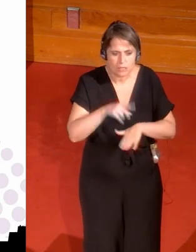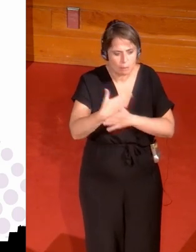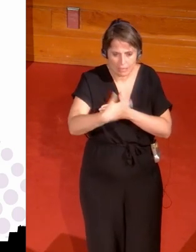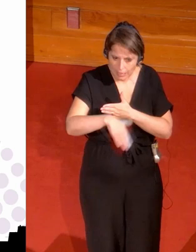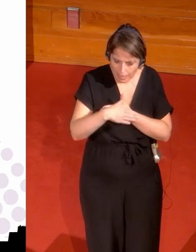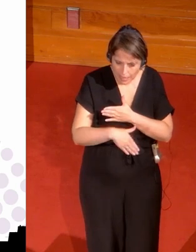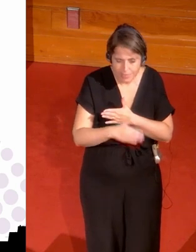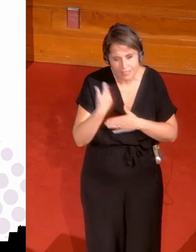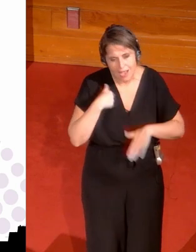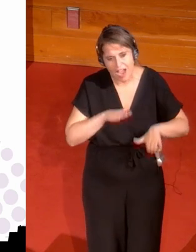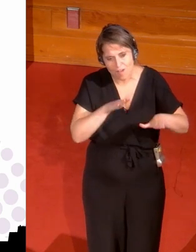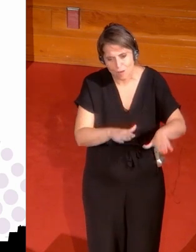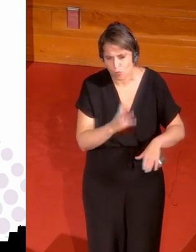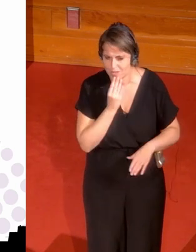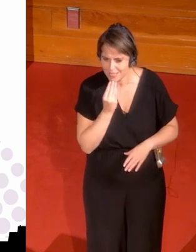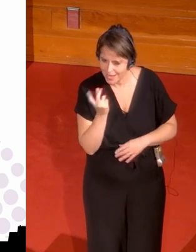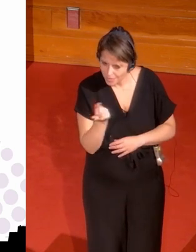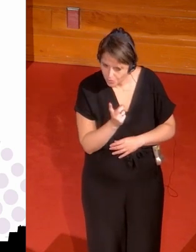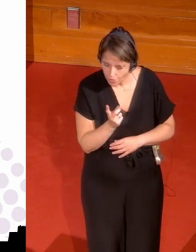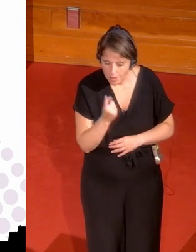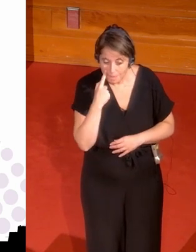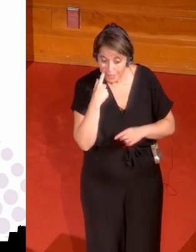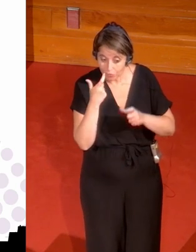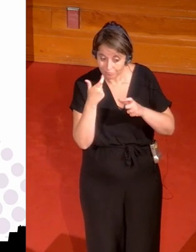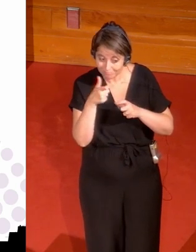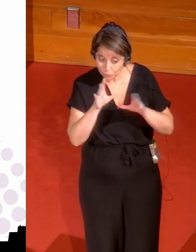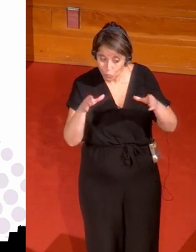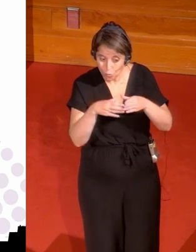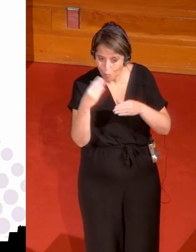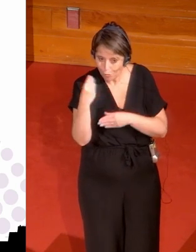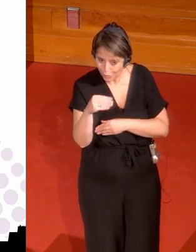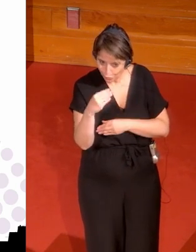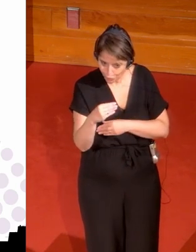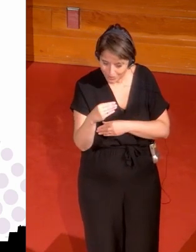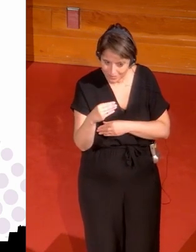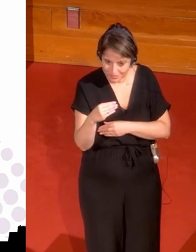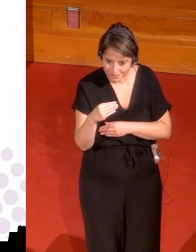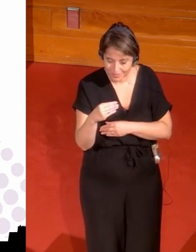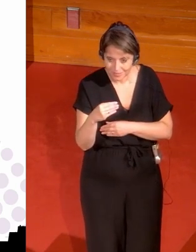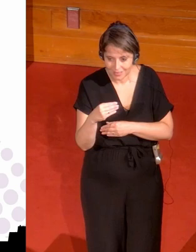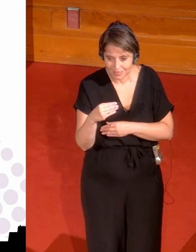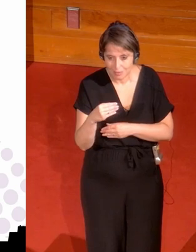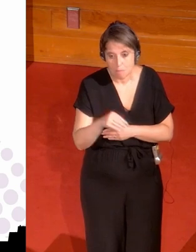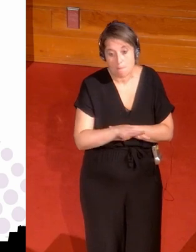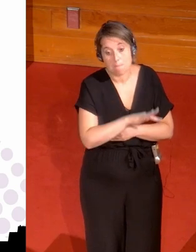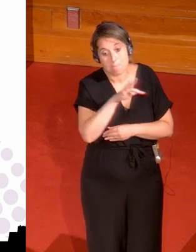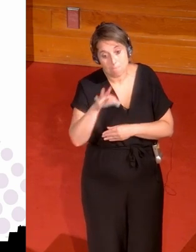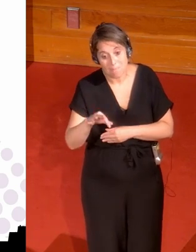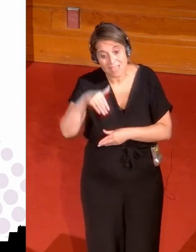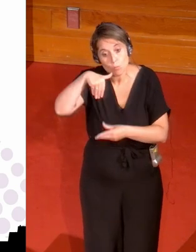calle entonces temían que ese sector de jóvenes y más los